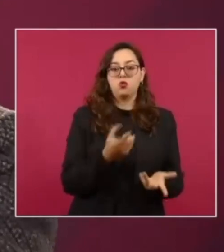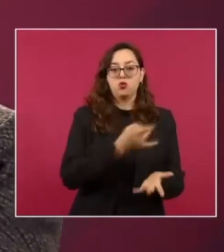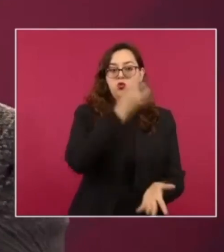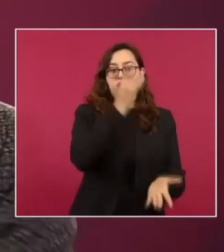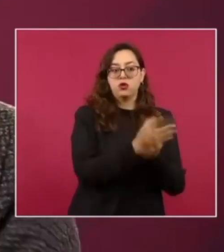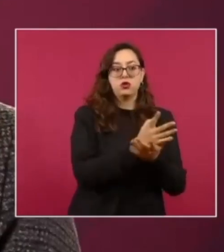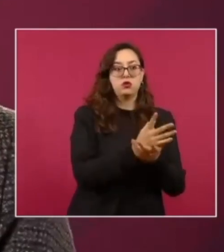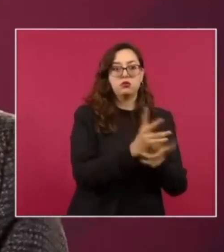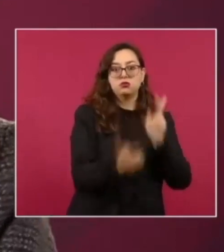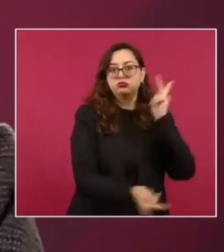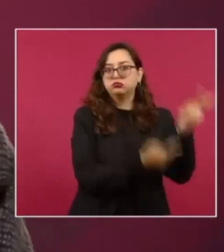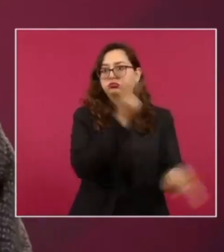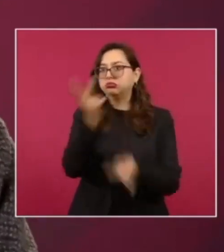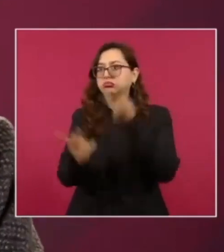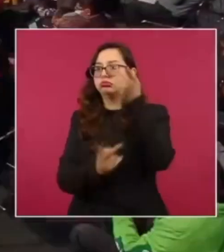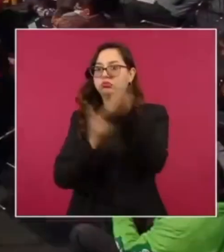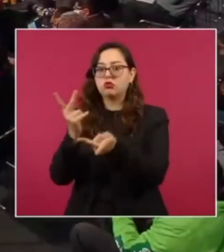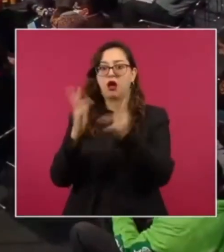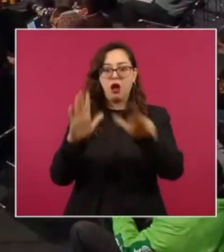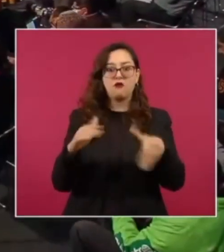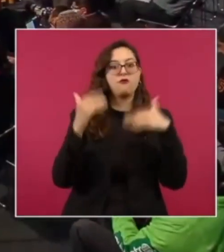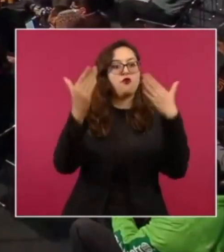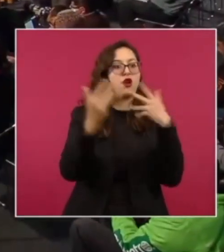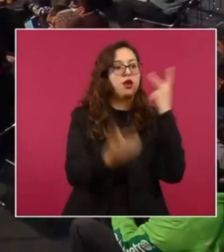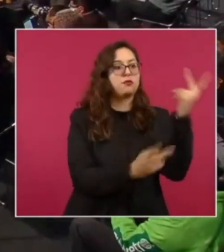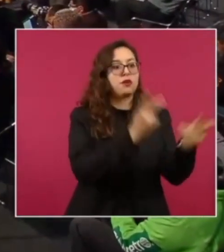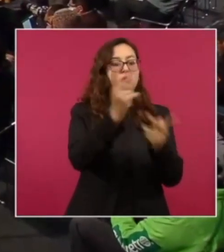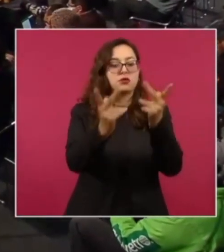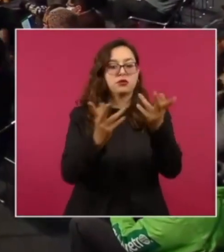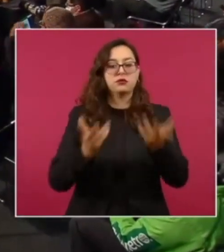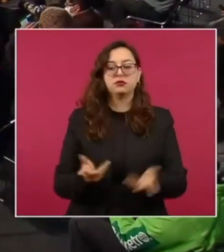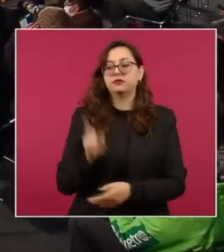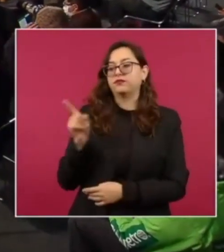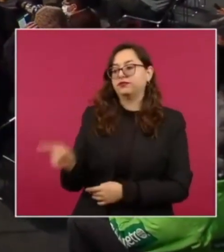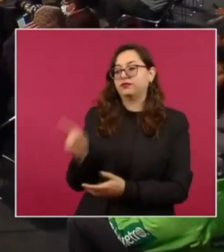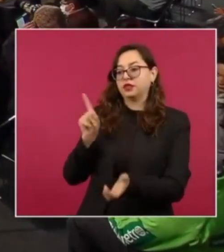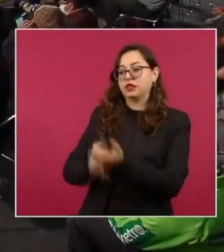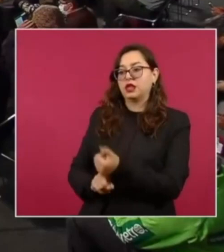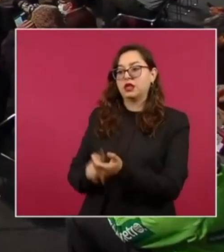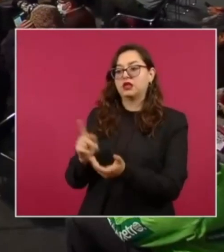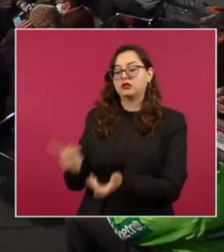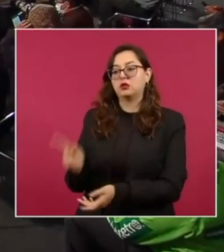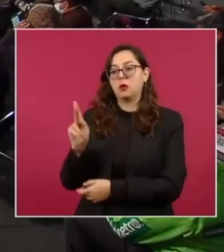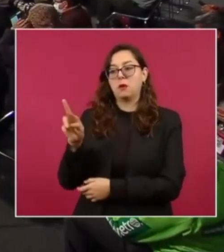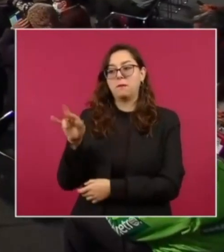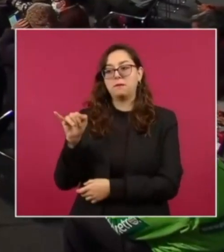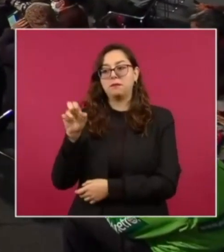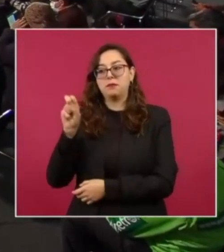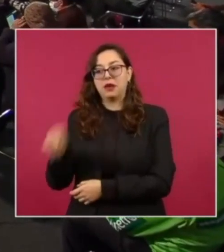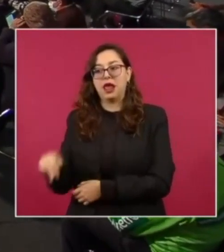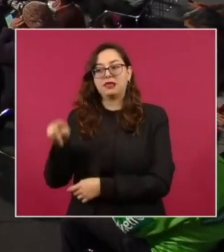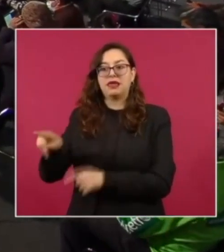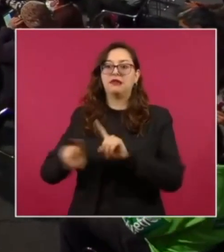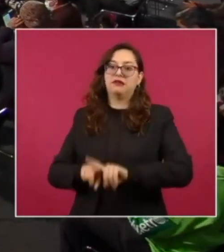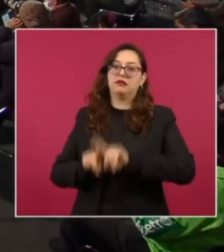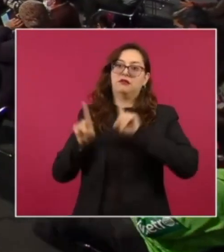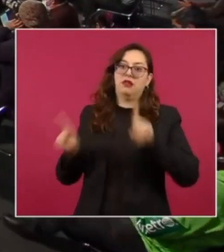Seguramente en el bloque conservador, pues ahí va a llevar mano Claudio X González.